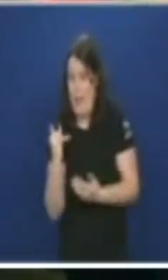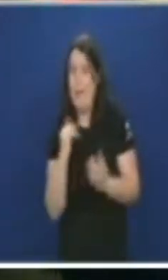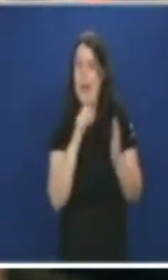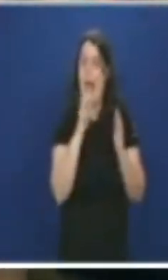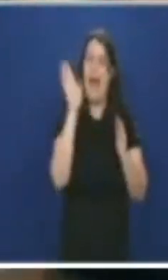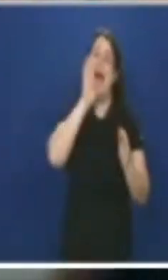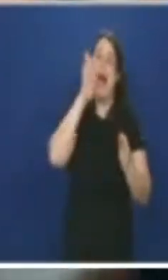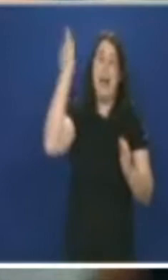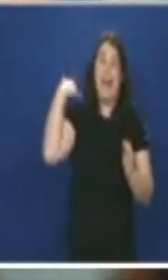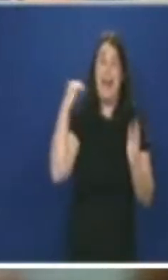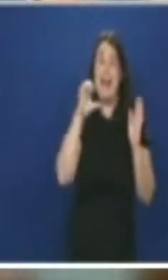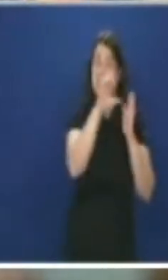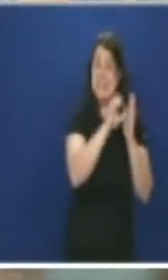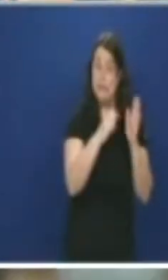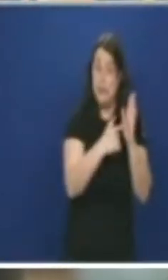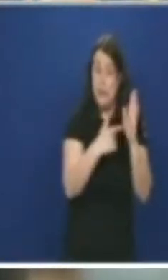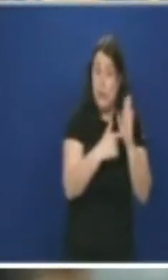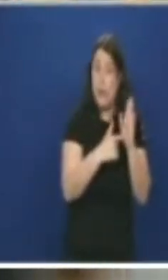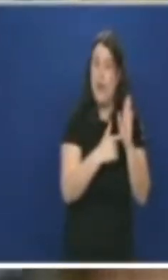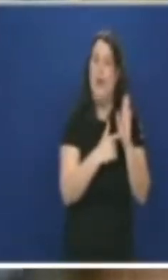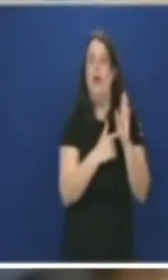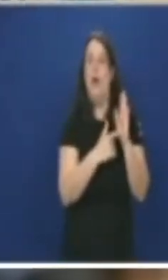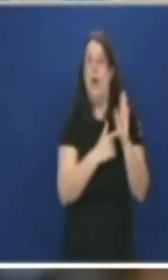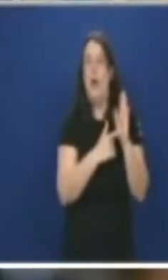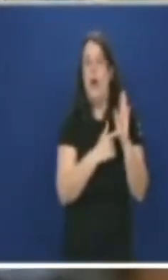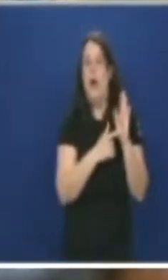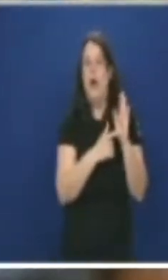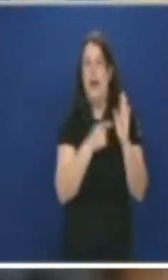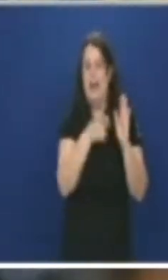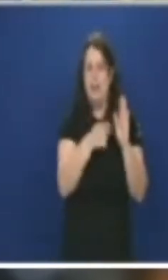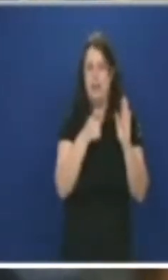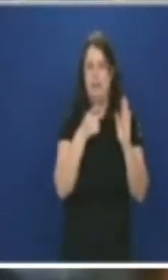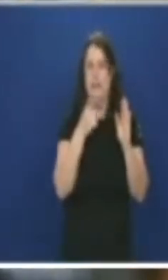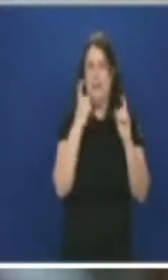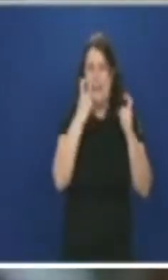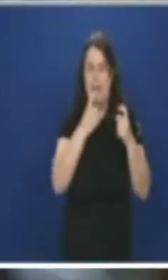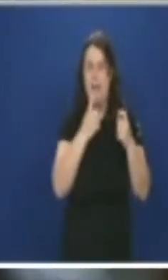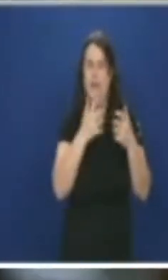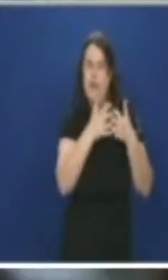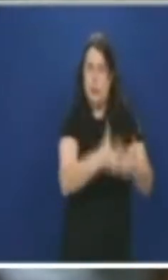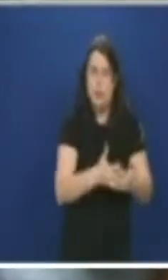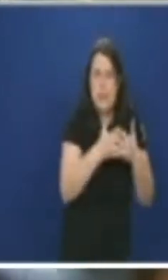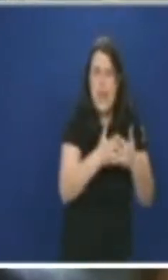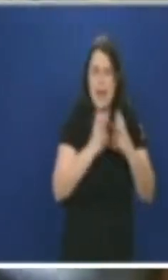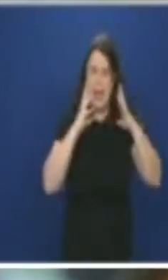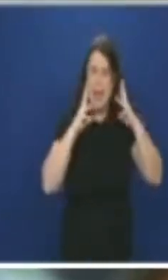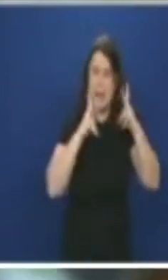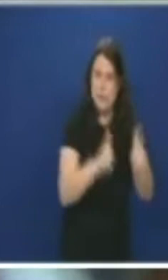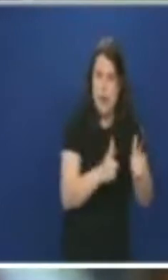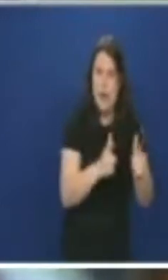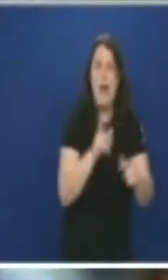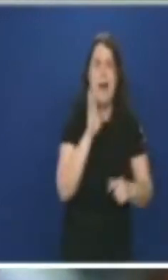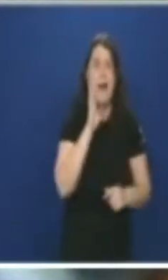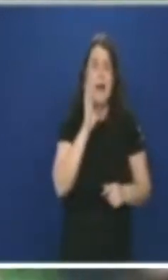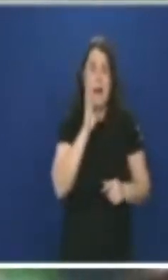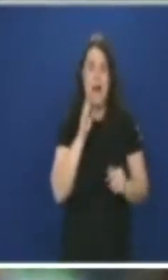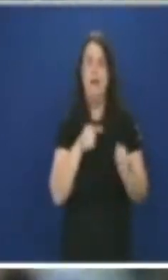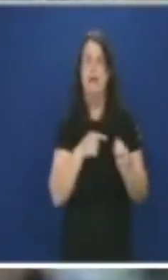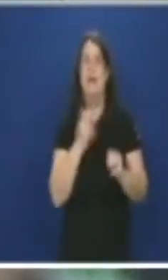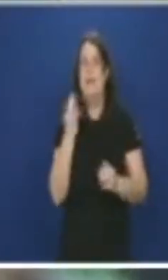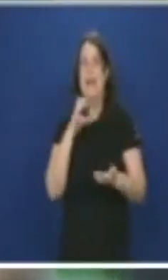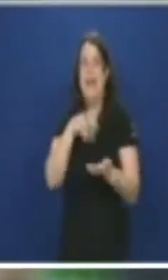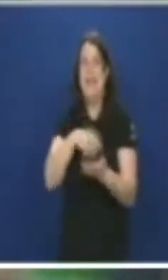ou aquel polo que tanto se esforzaron e loitaron eles, Serían as